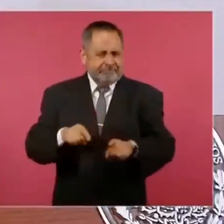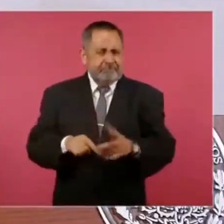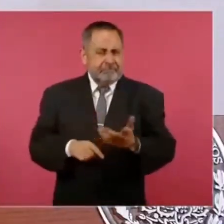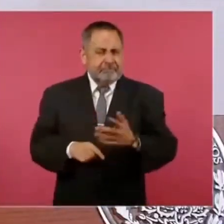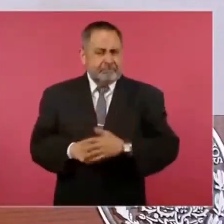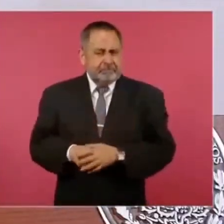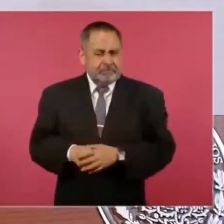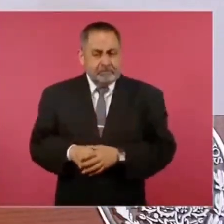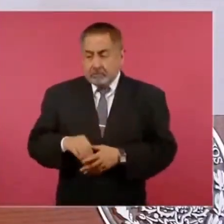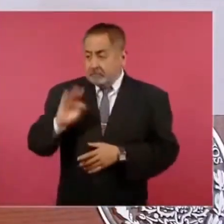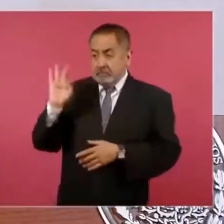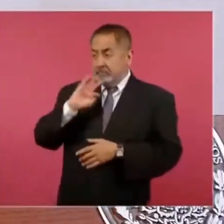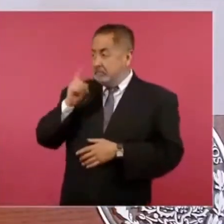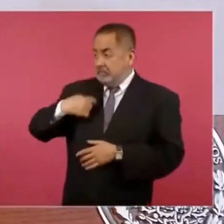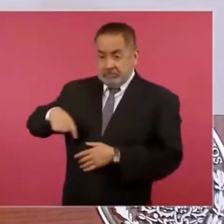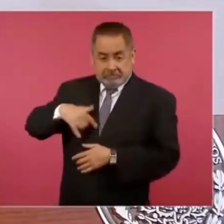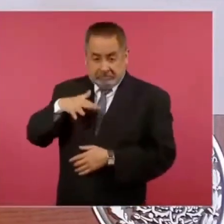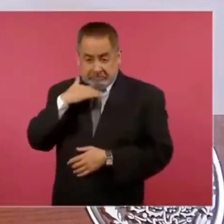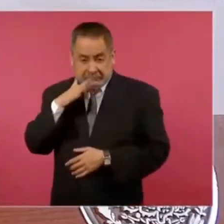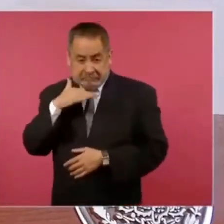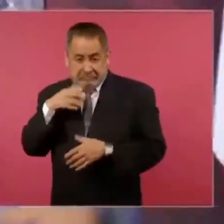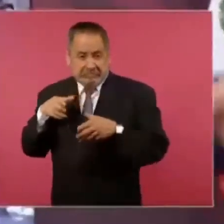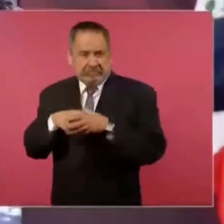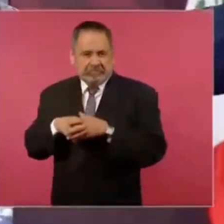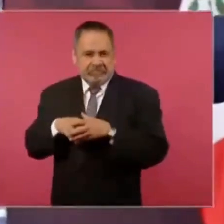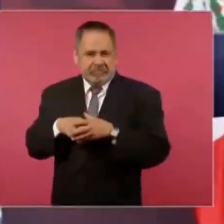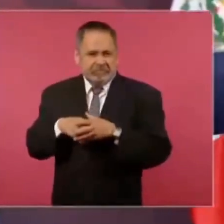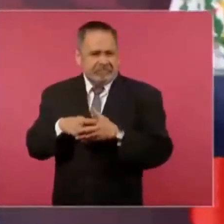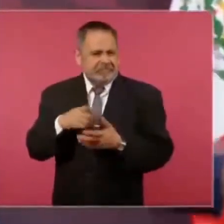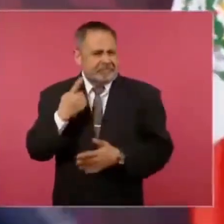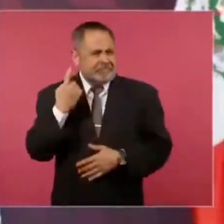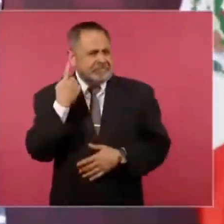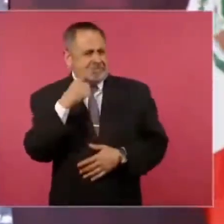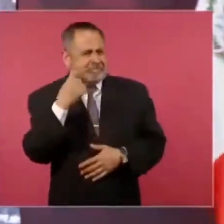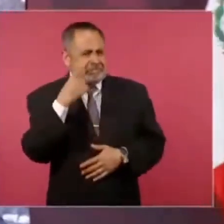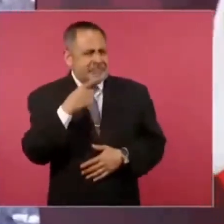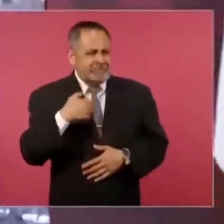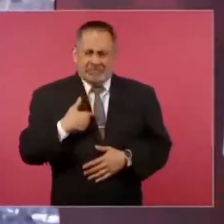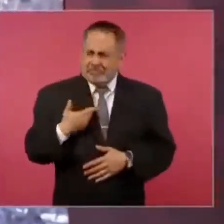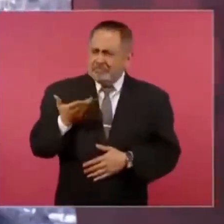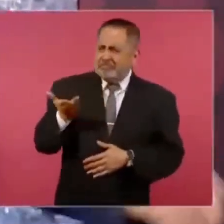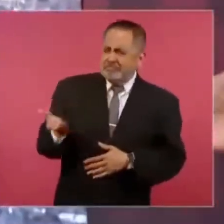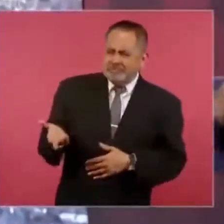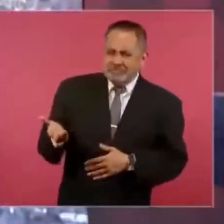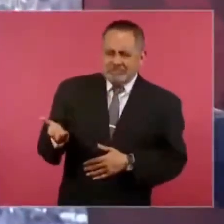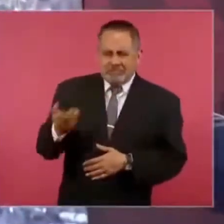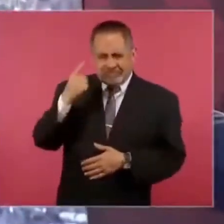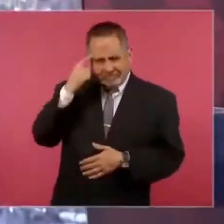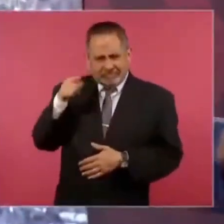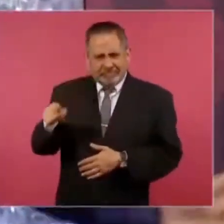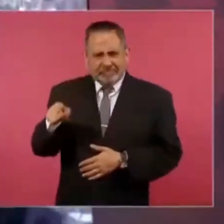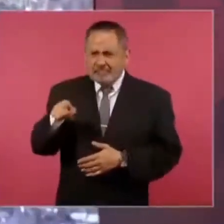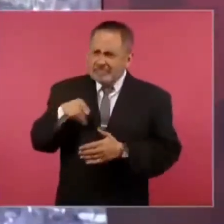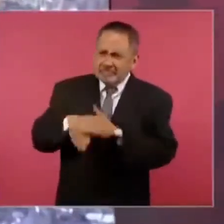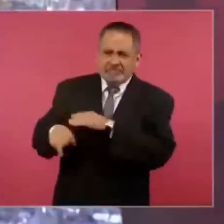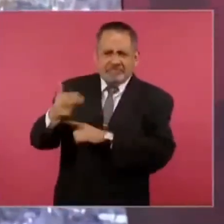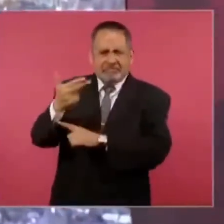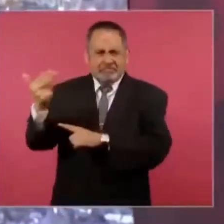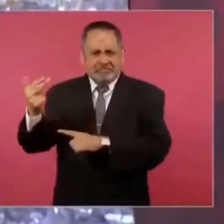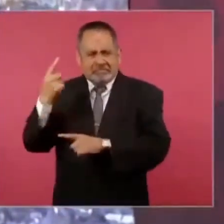Si fuésemos corruptos, ¿para qué le iba yo a pedir? Iba yo a ir a un hotel,